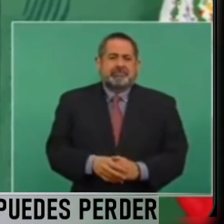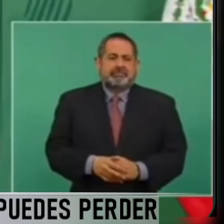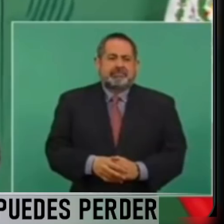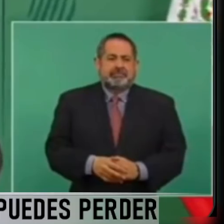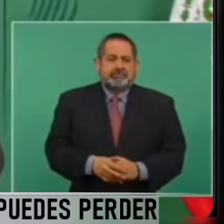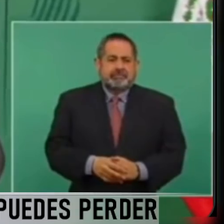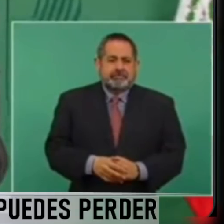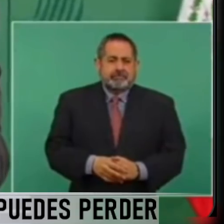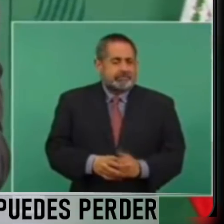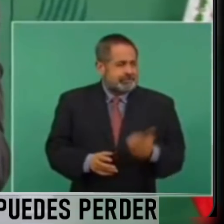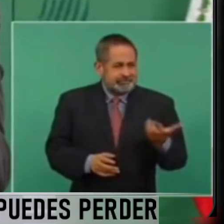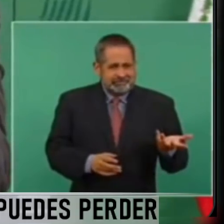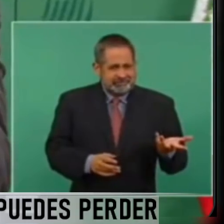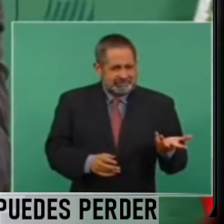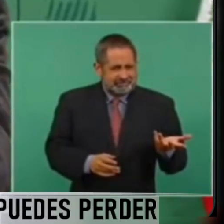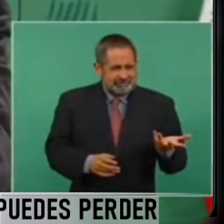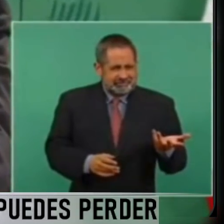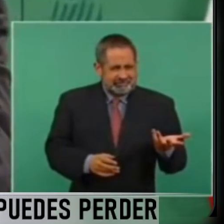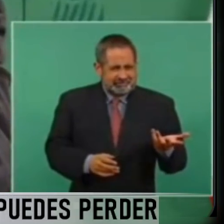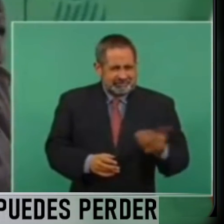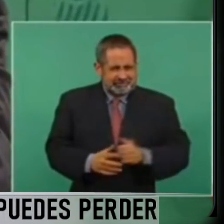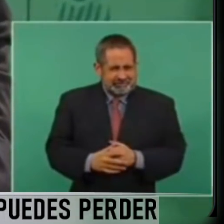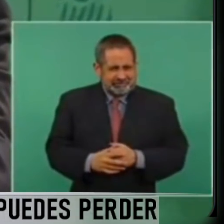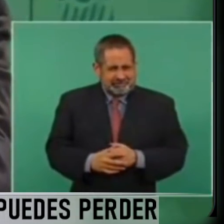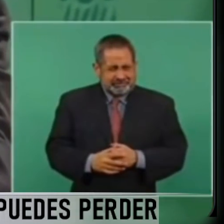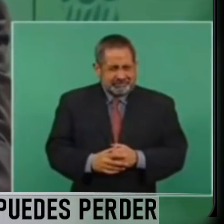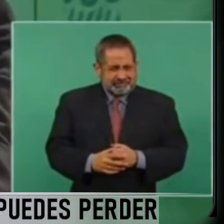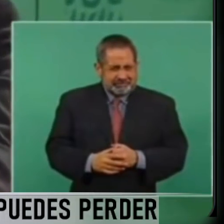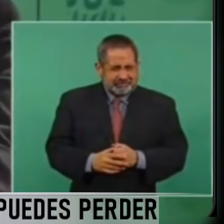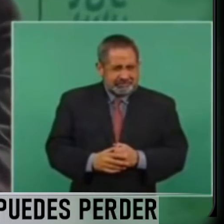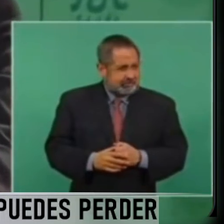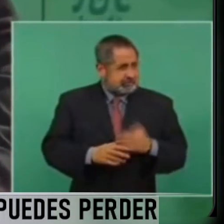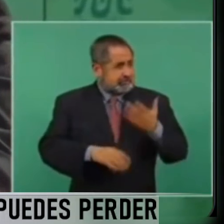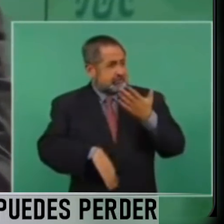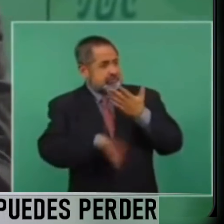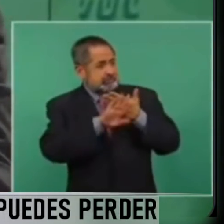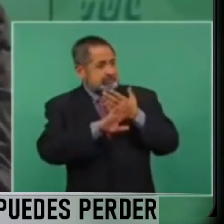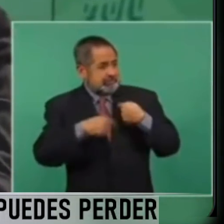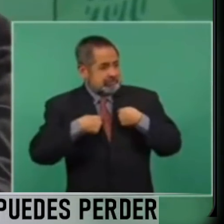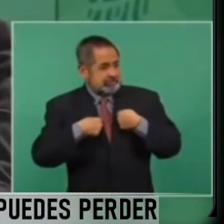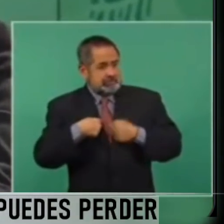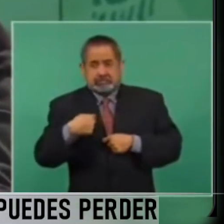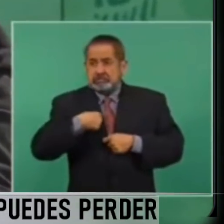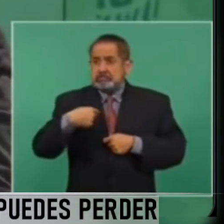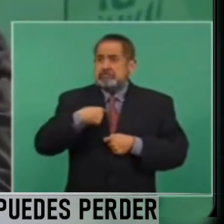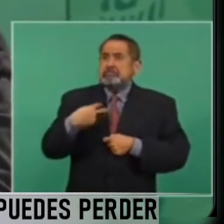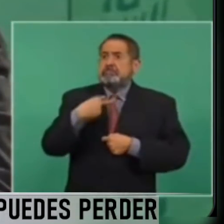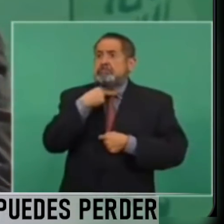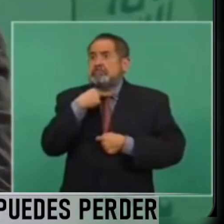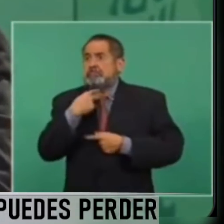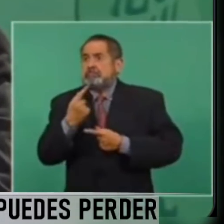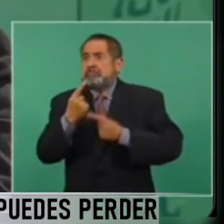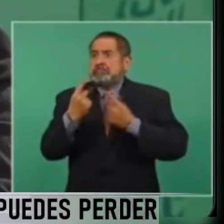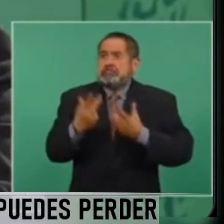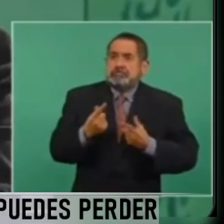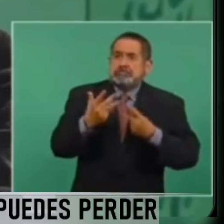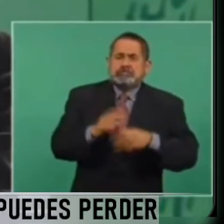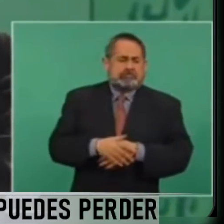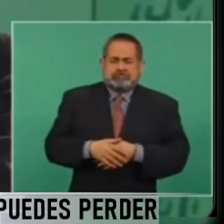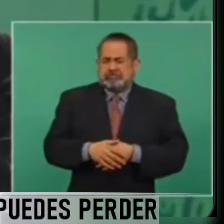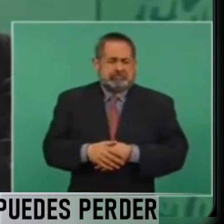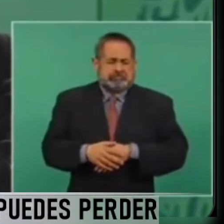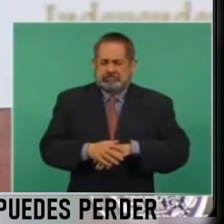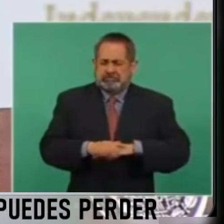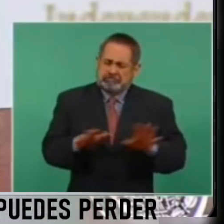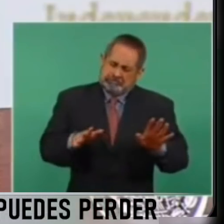me van a este a poner a mí contra la pared no no no no no no no